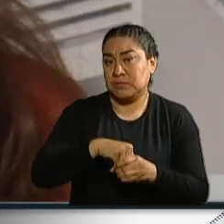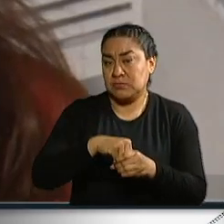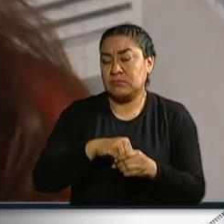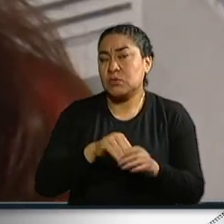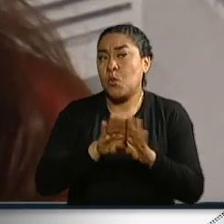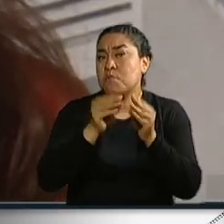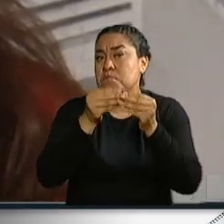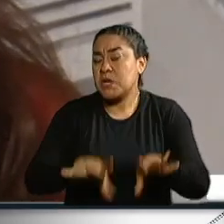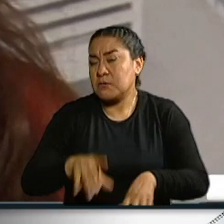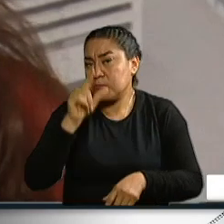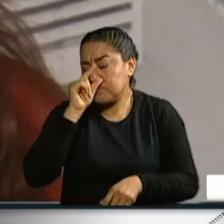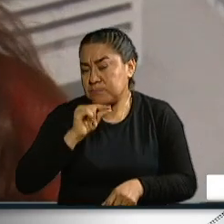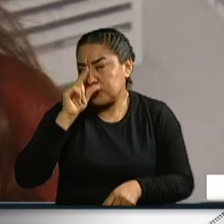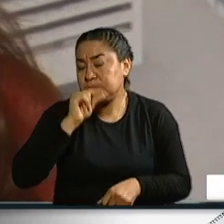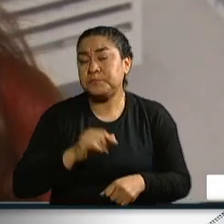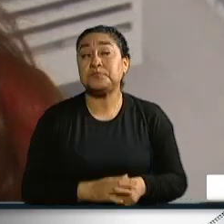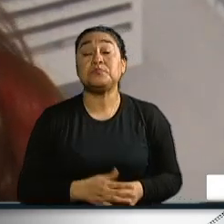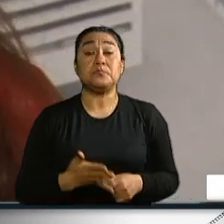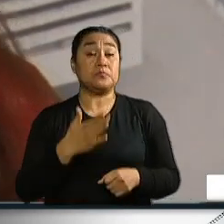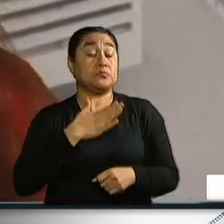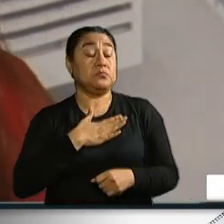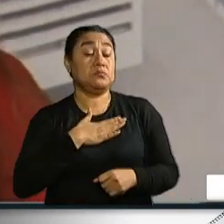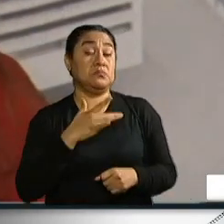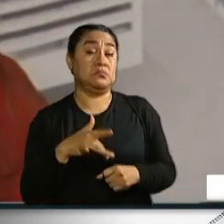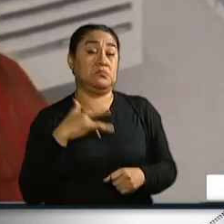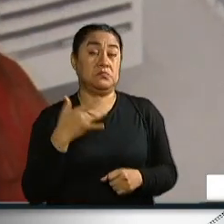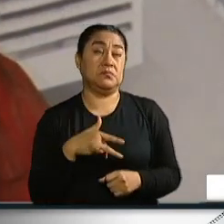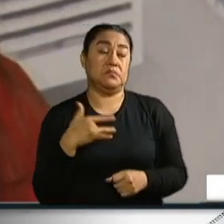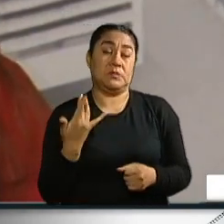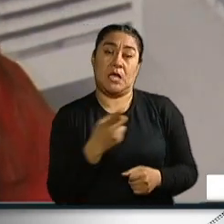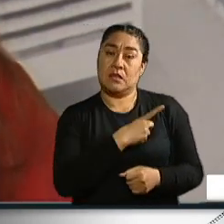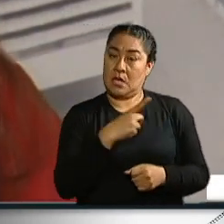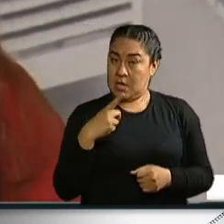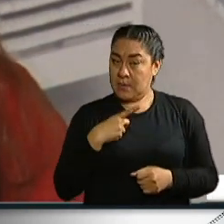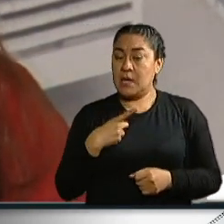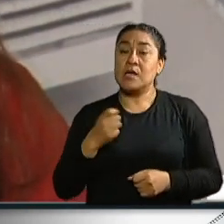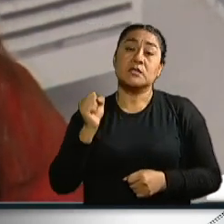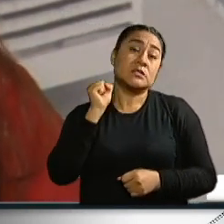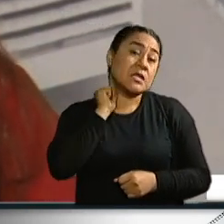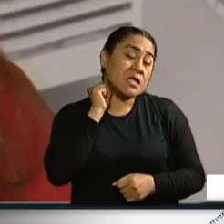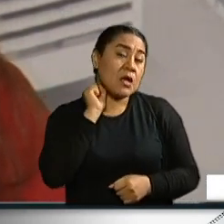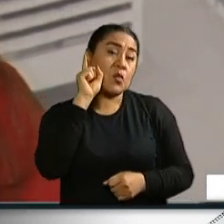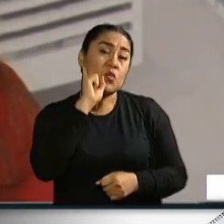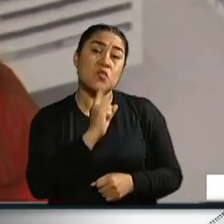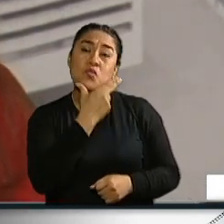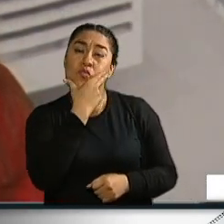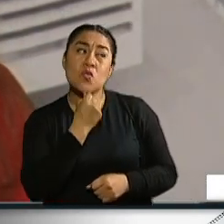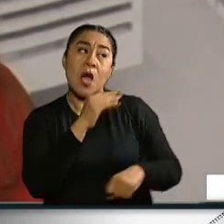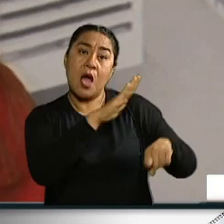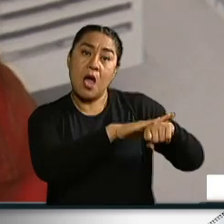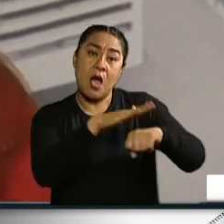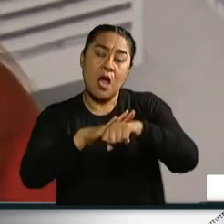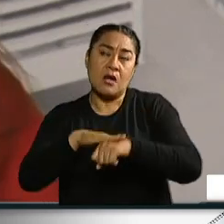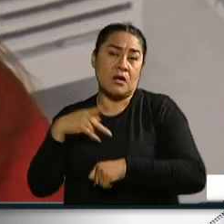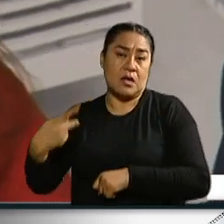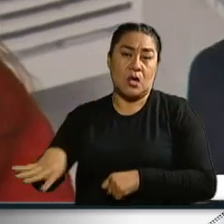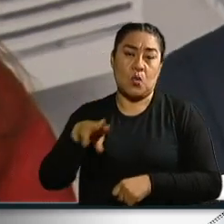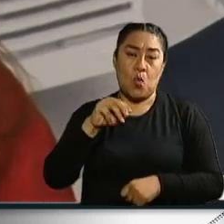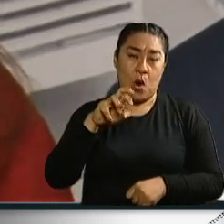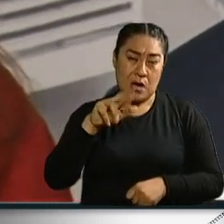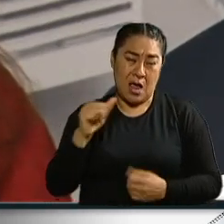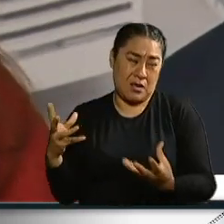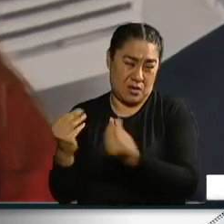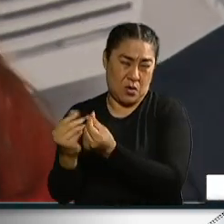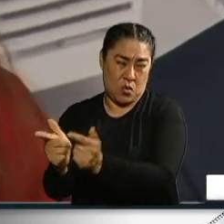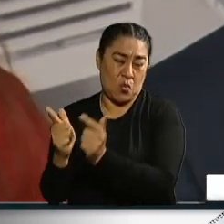nos parece que hay que llamar a los senadores y a las senadoras de morena de sus partidos aliados